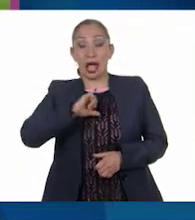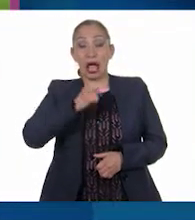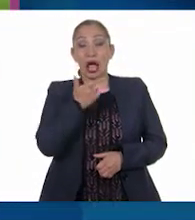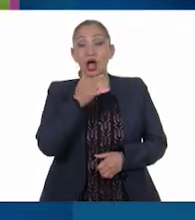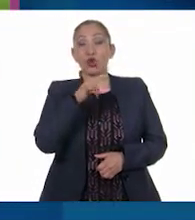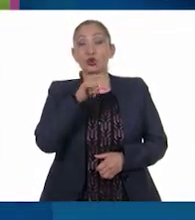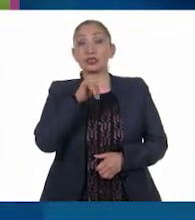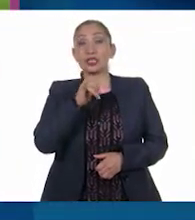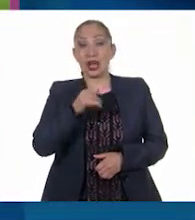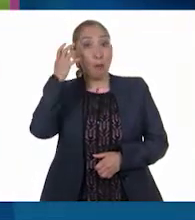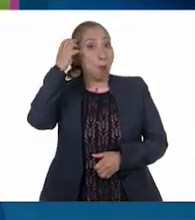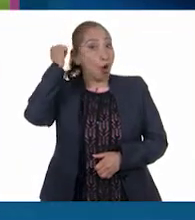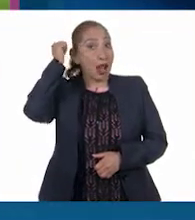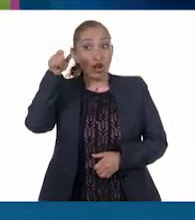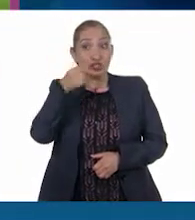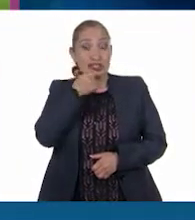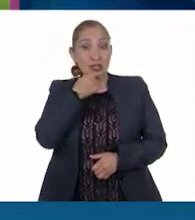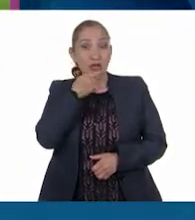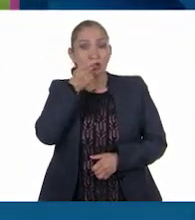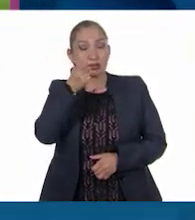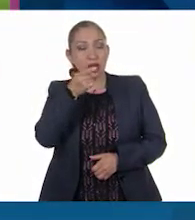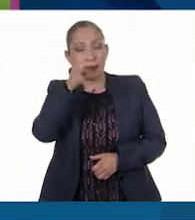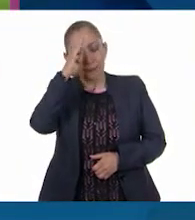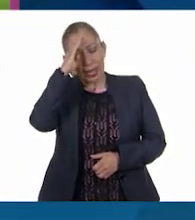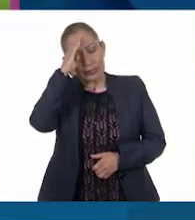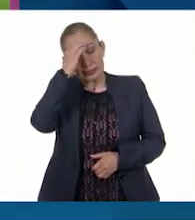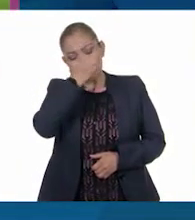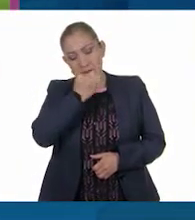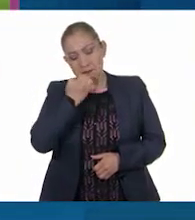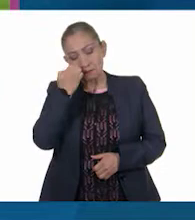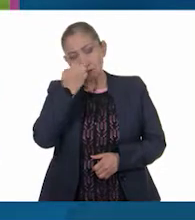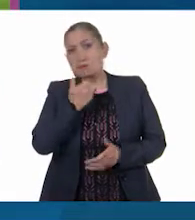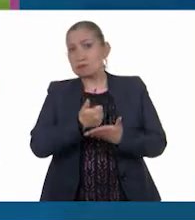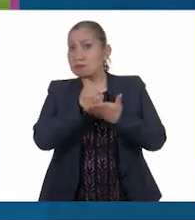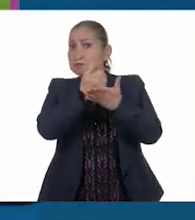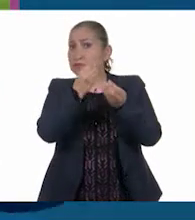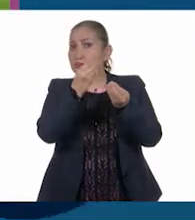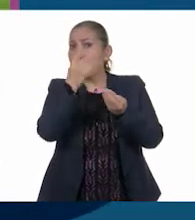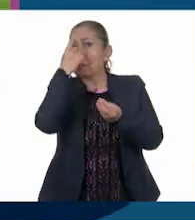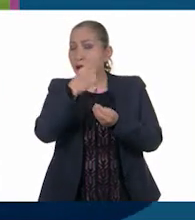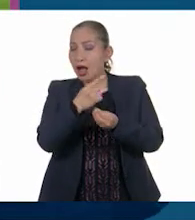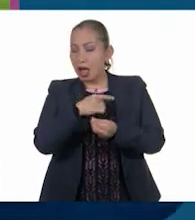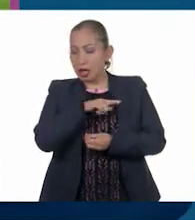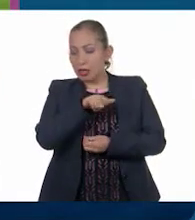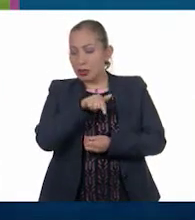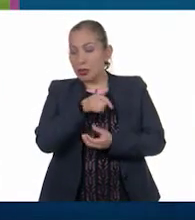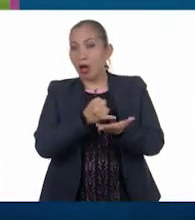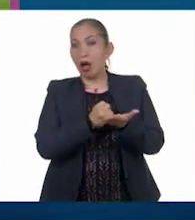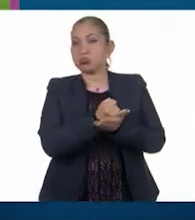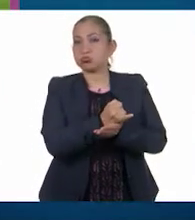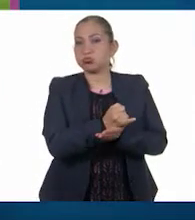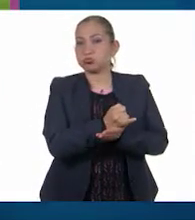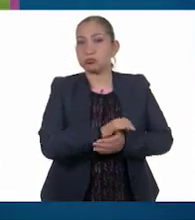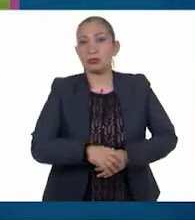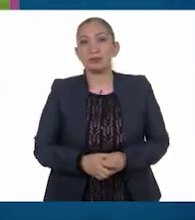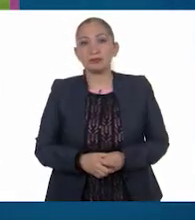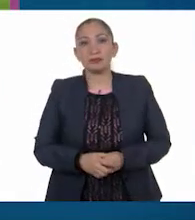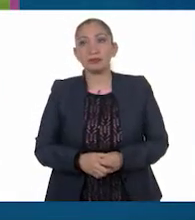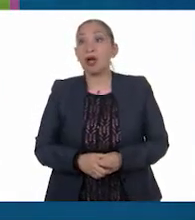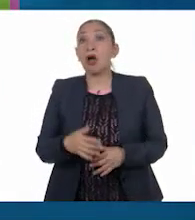Agustín de Morelos nos dice que reflexionar es una buena estrategia para tomar decisiones.